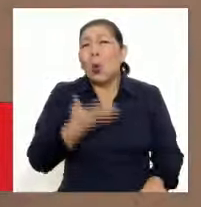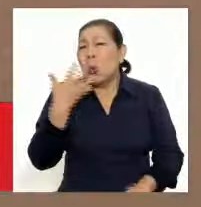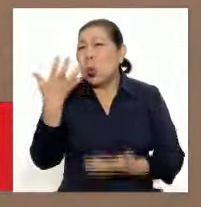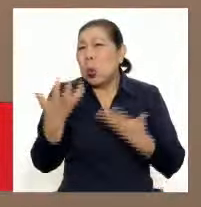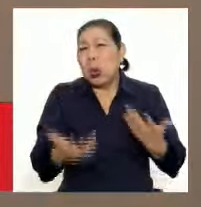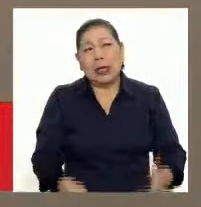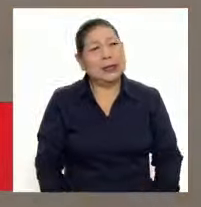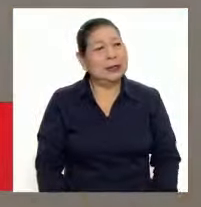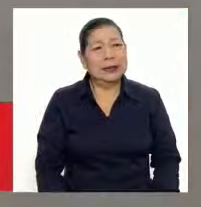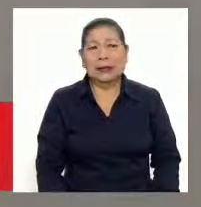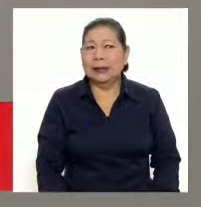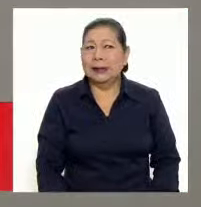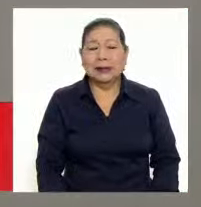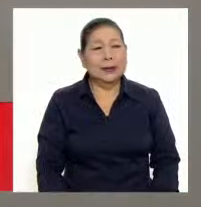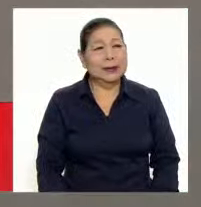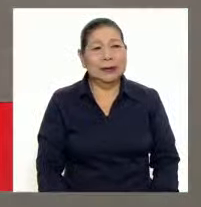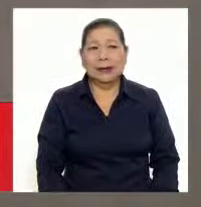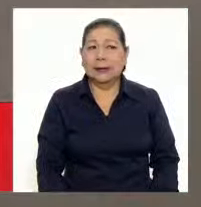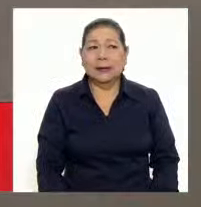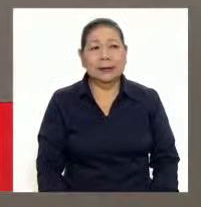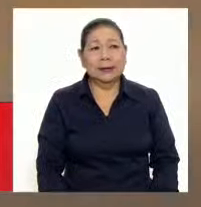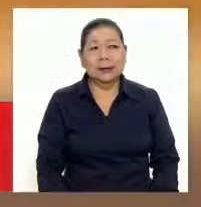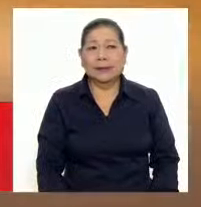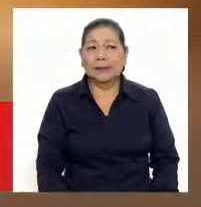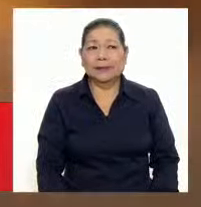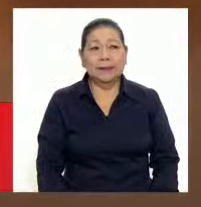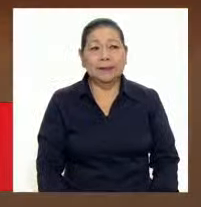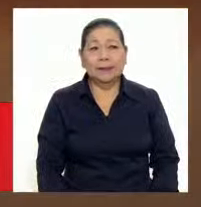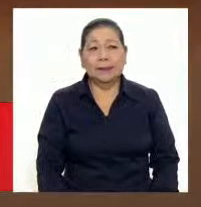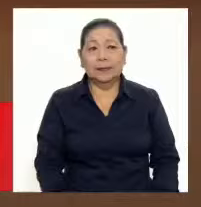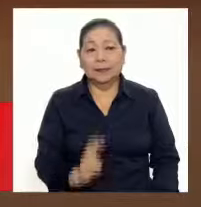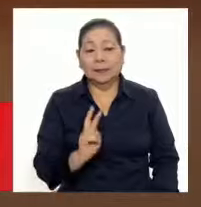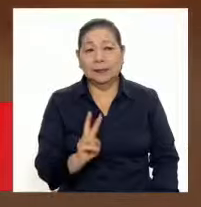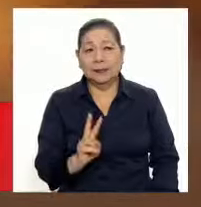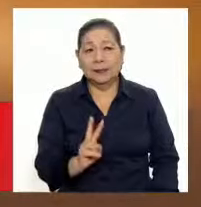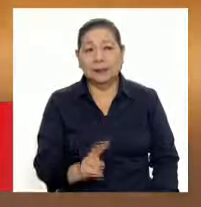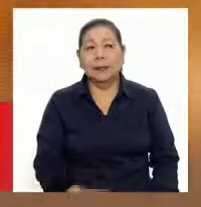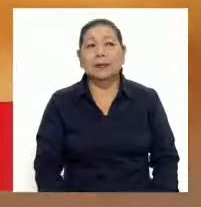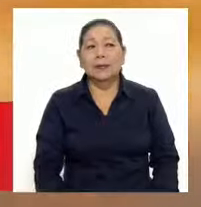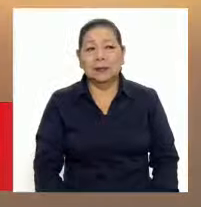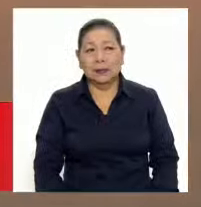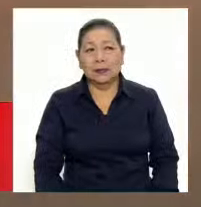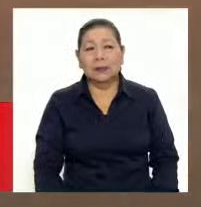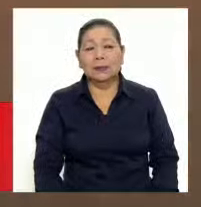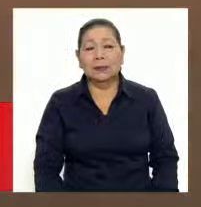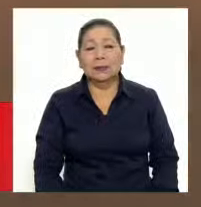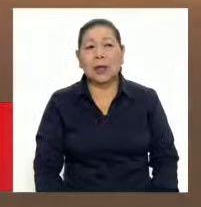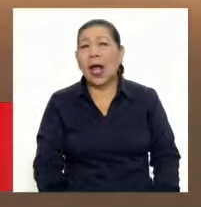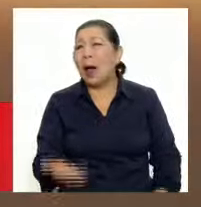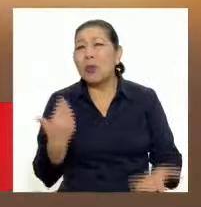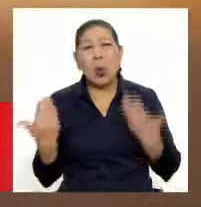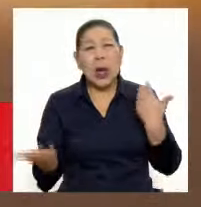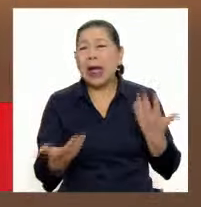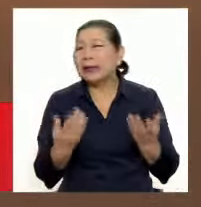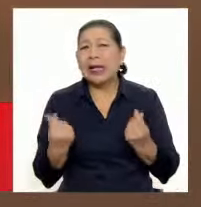llamas. ¡Saca todo, saca todos los buses! ¡A ver, se busca, la va a salir! ¡Septiembre